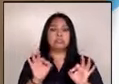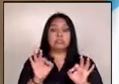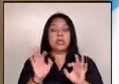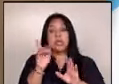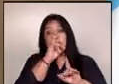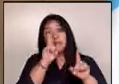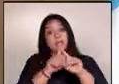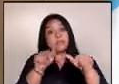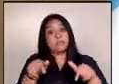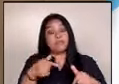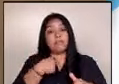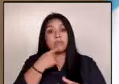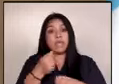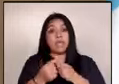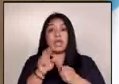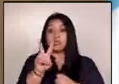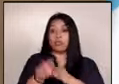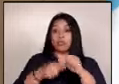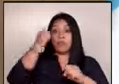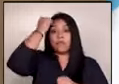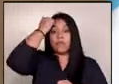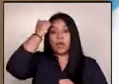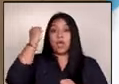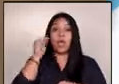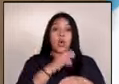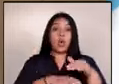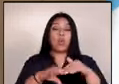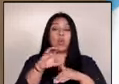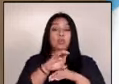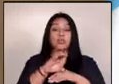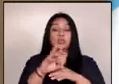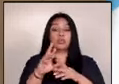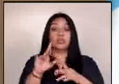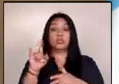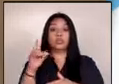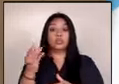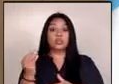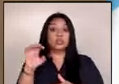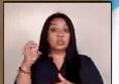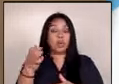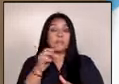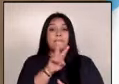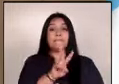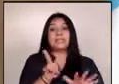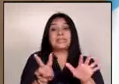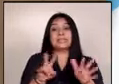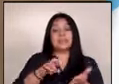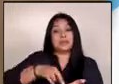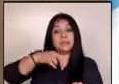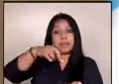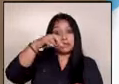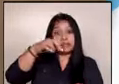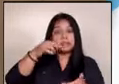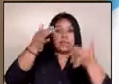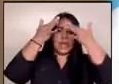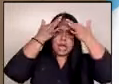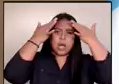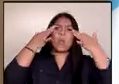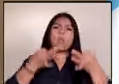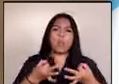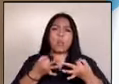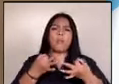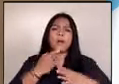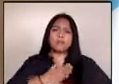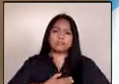además el 2 de febrero consejo de la unión es decir los 27 estados miembros acordaron imponer medidas